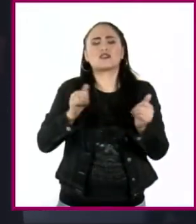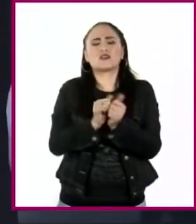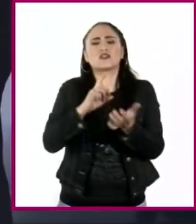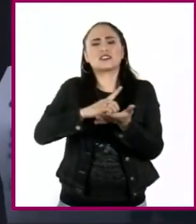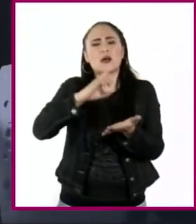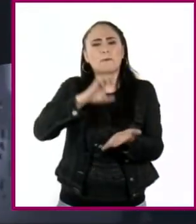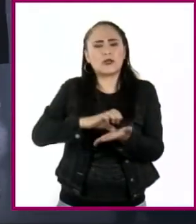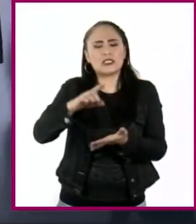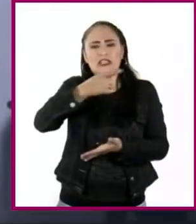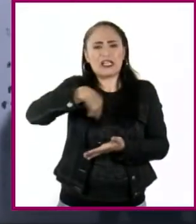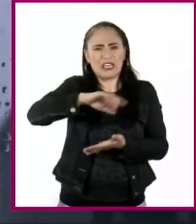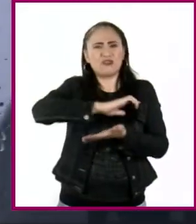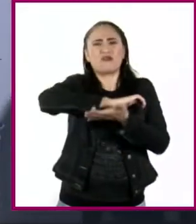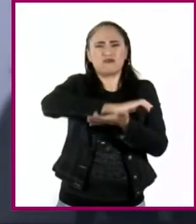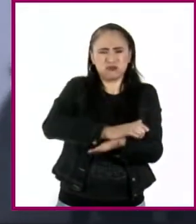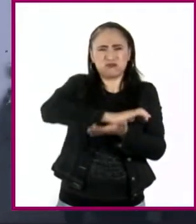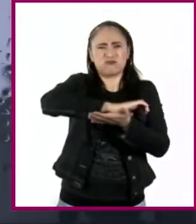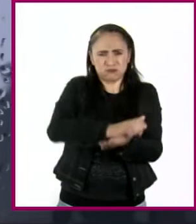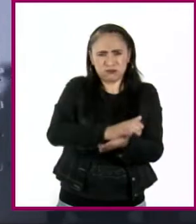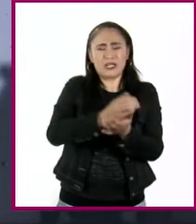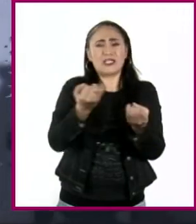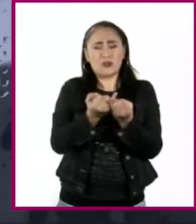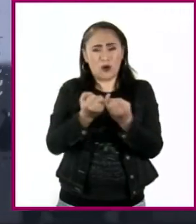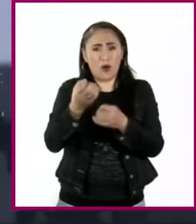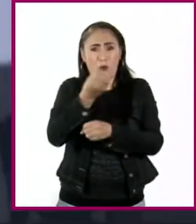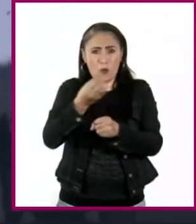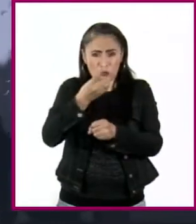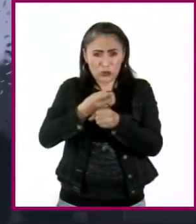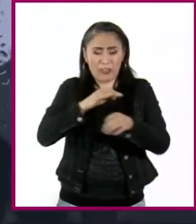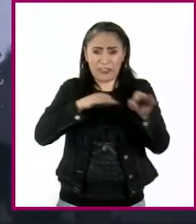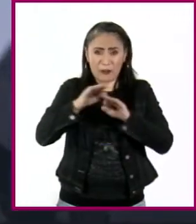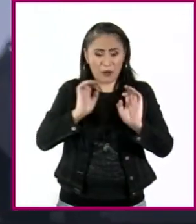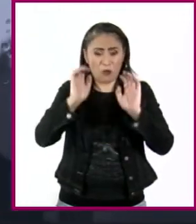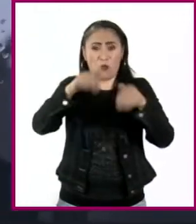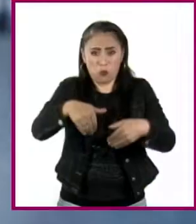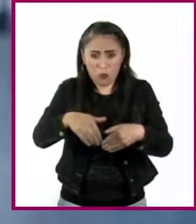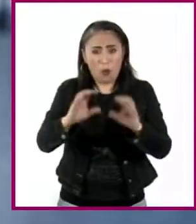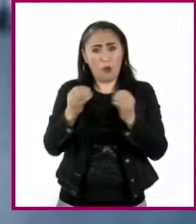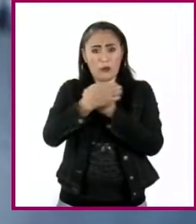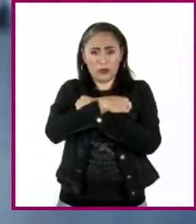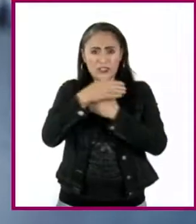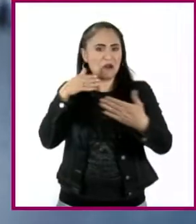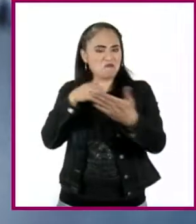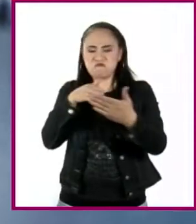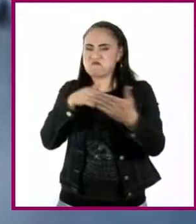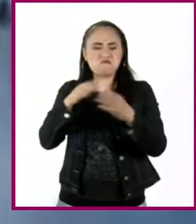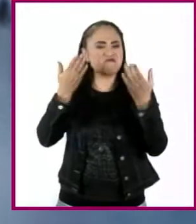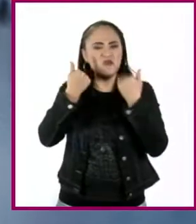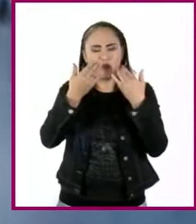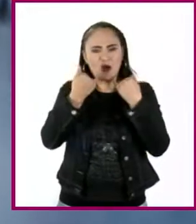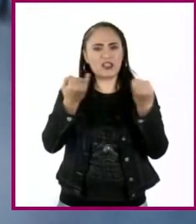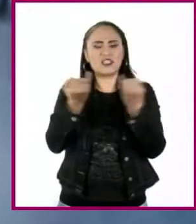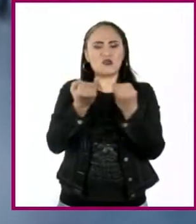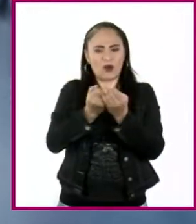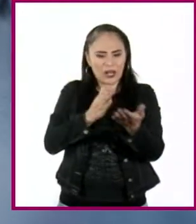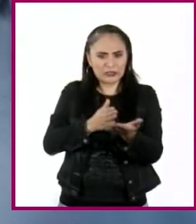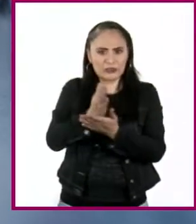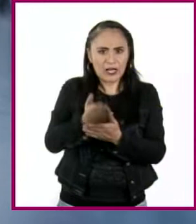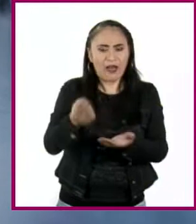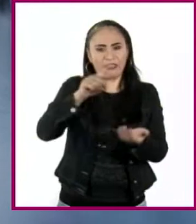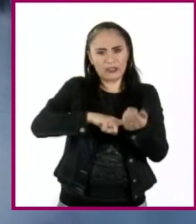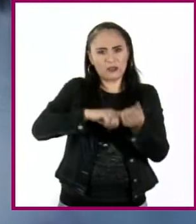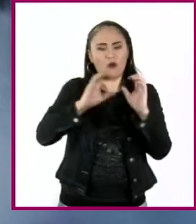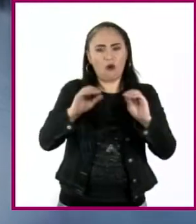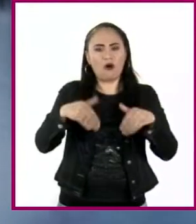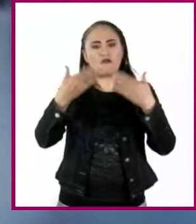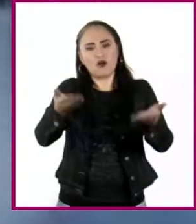están sujetas a la discriminación y a la falta de oportunidades laborales y educativas, así como accesibilidad dentro y fuera de sus